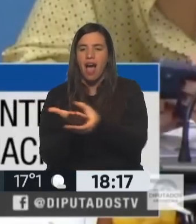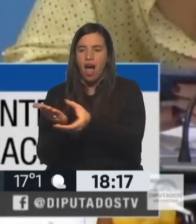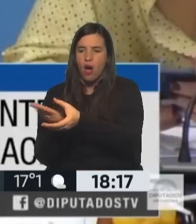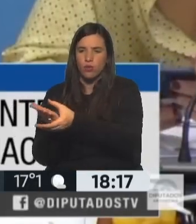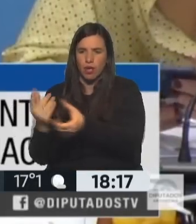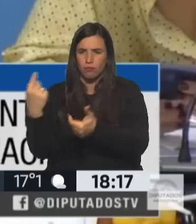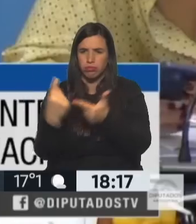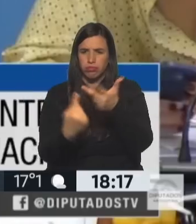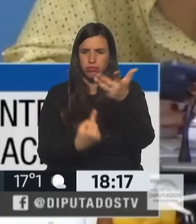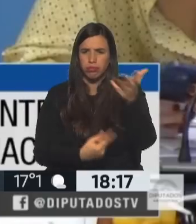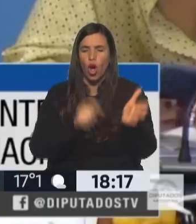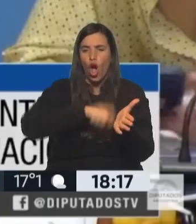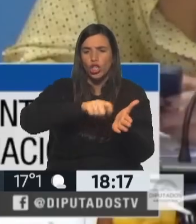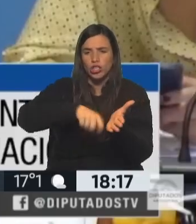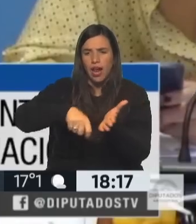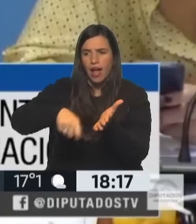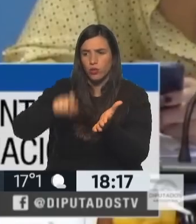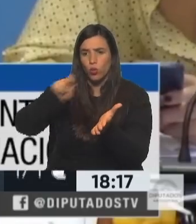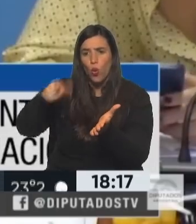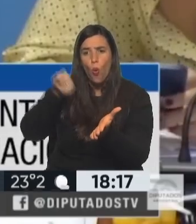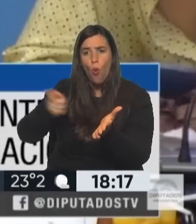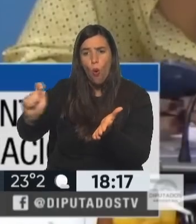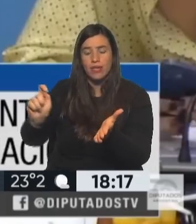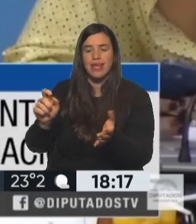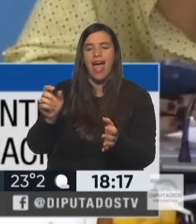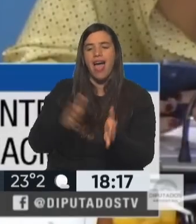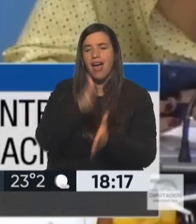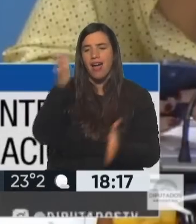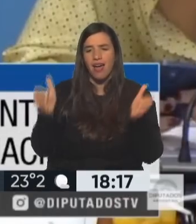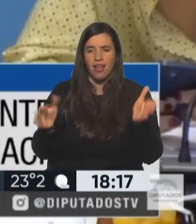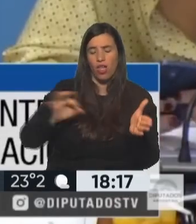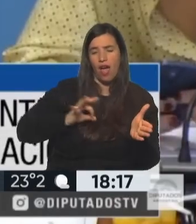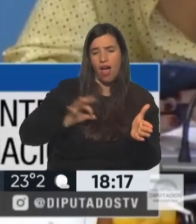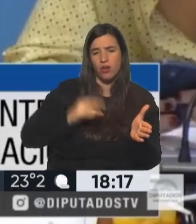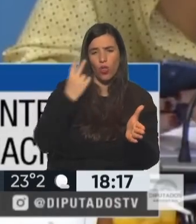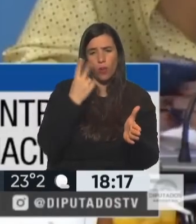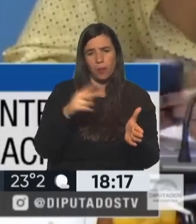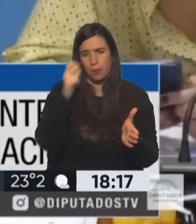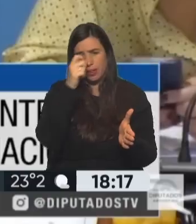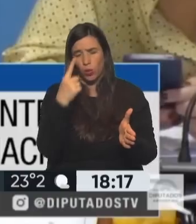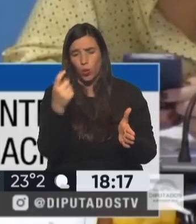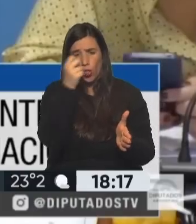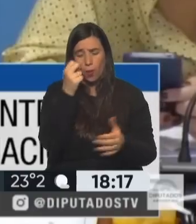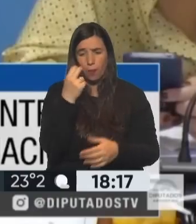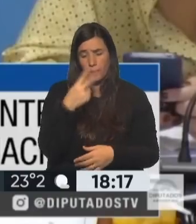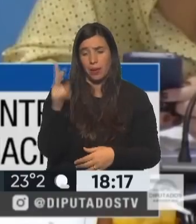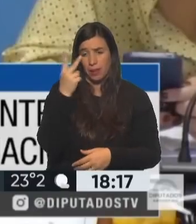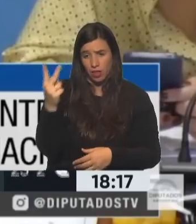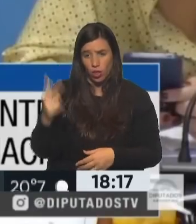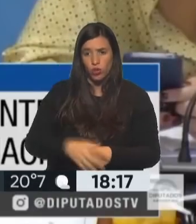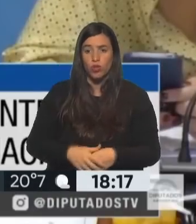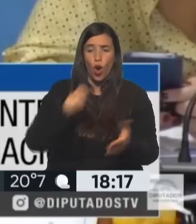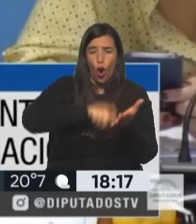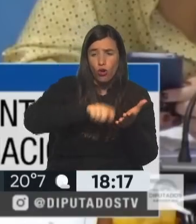se dieron a los jueces durante los años 2021 y 2022 para dejar en claro esta situación. Los contratos son